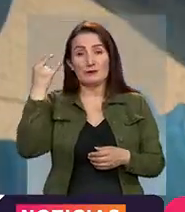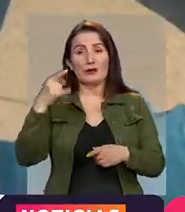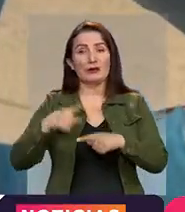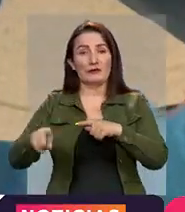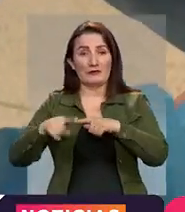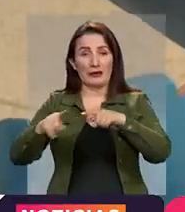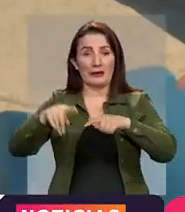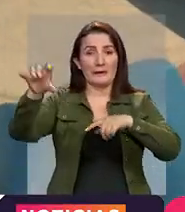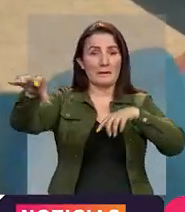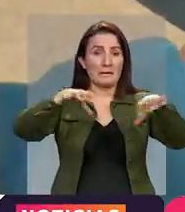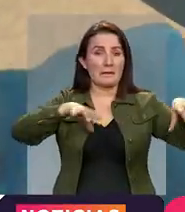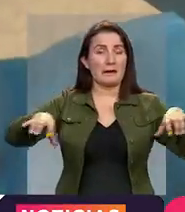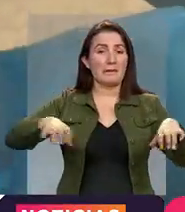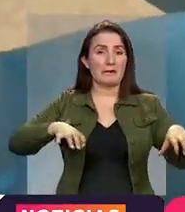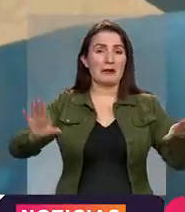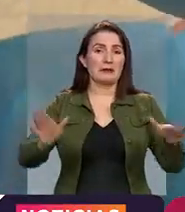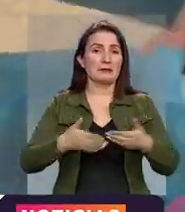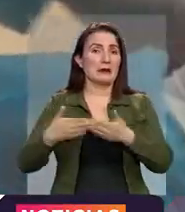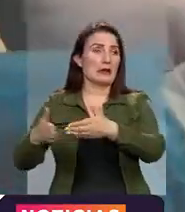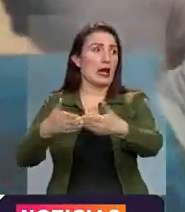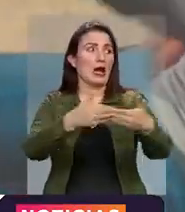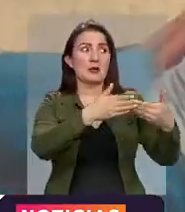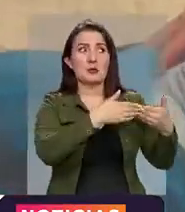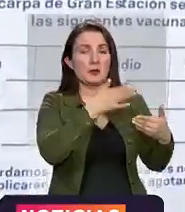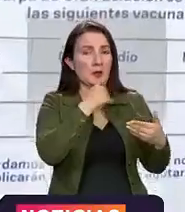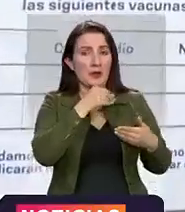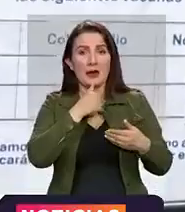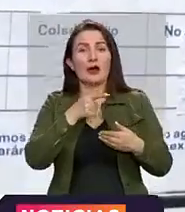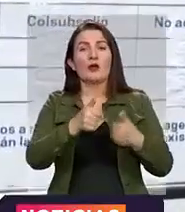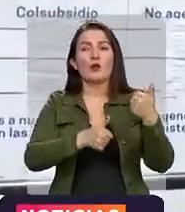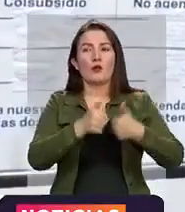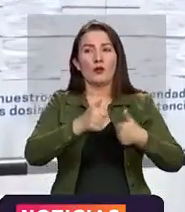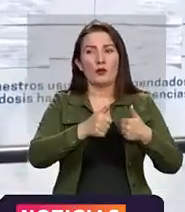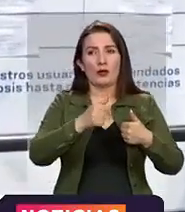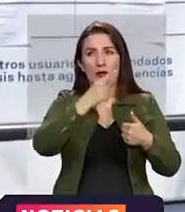puestos de vacunación serán cerrados definitivamente, entre ellos la carpa de Gran Estación.